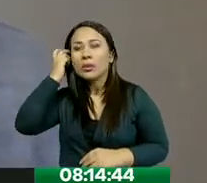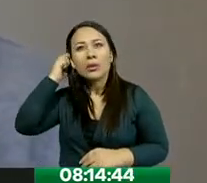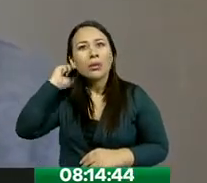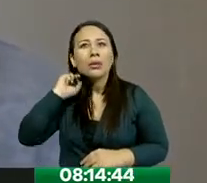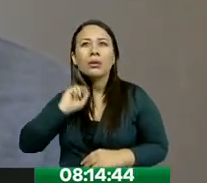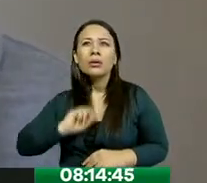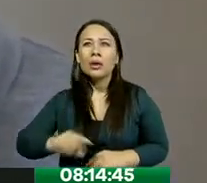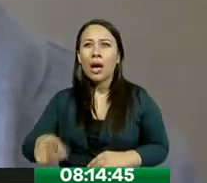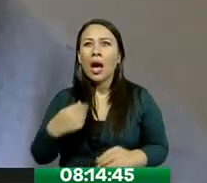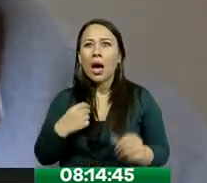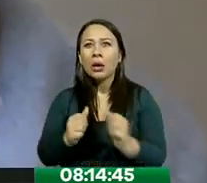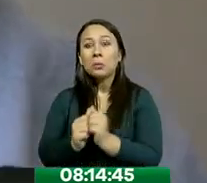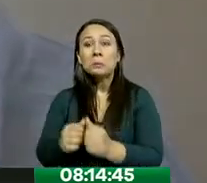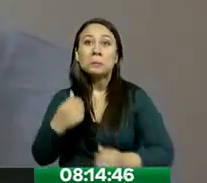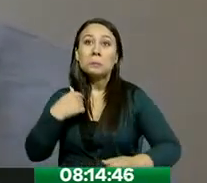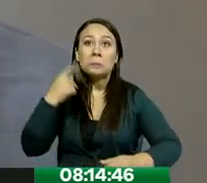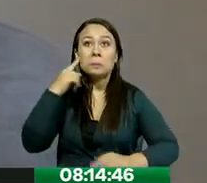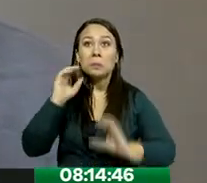tomarse unas cervecitas.